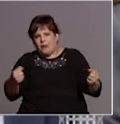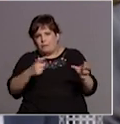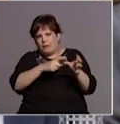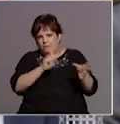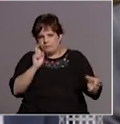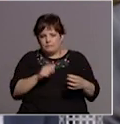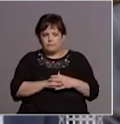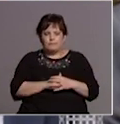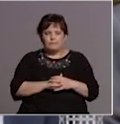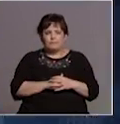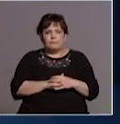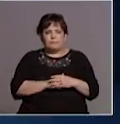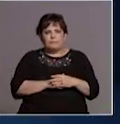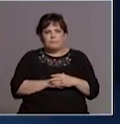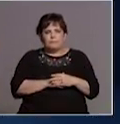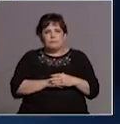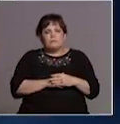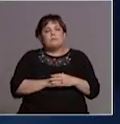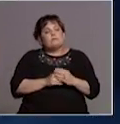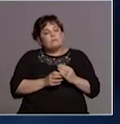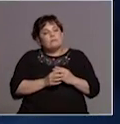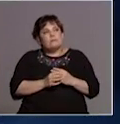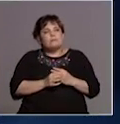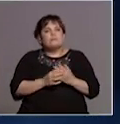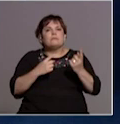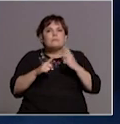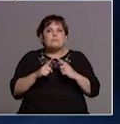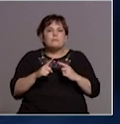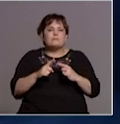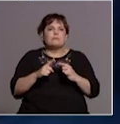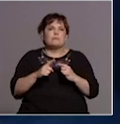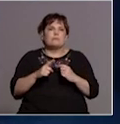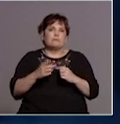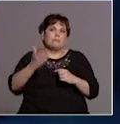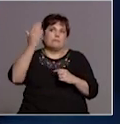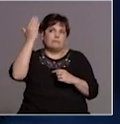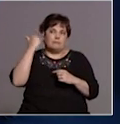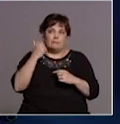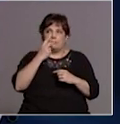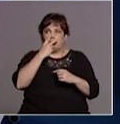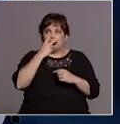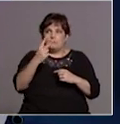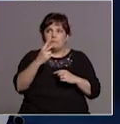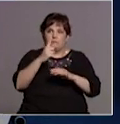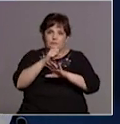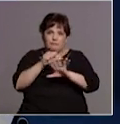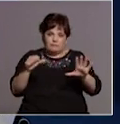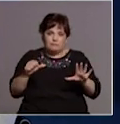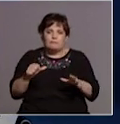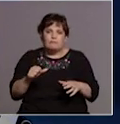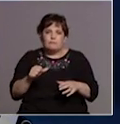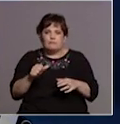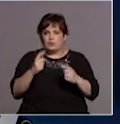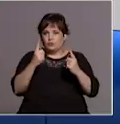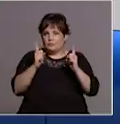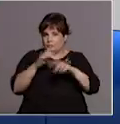sit isabel para una analista que en aquel momento 2016 es ese punto de partida de